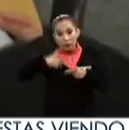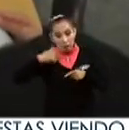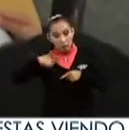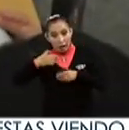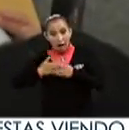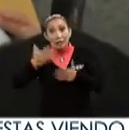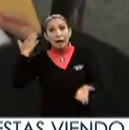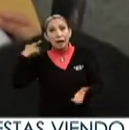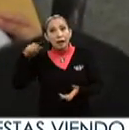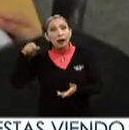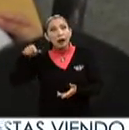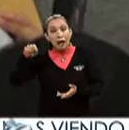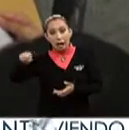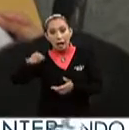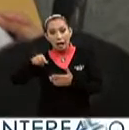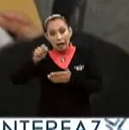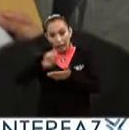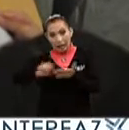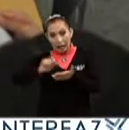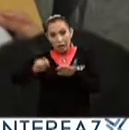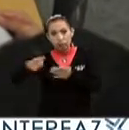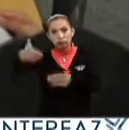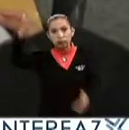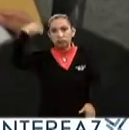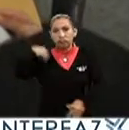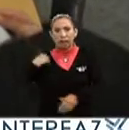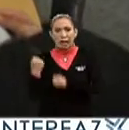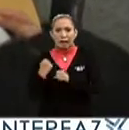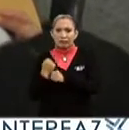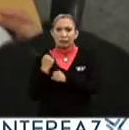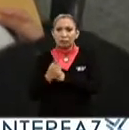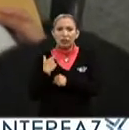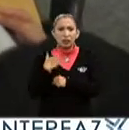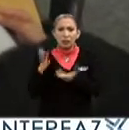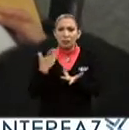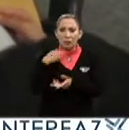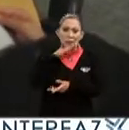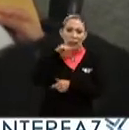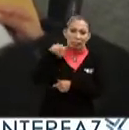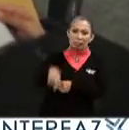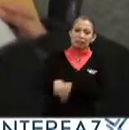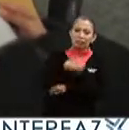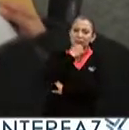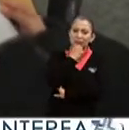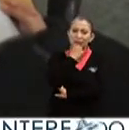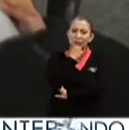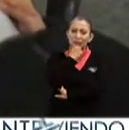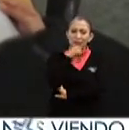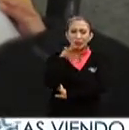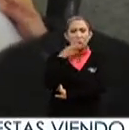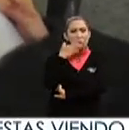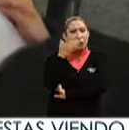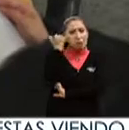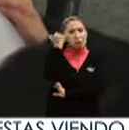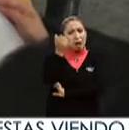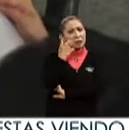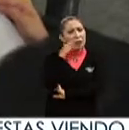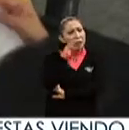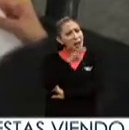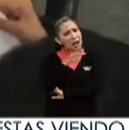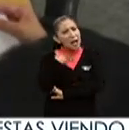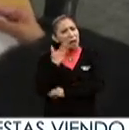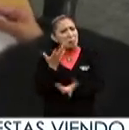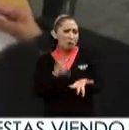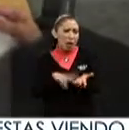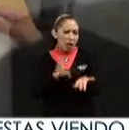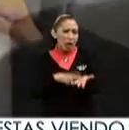dedicado, sobre todo que había gente que se había dedicado a eso durante toda su vida y que no era miserable, ¿no? Entonces me pareció una buena idea, descubrí que valía